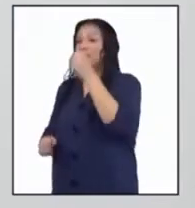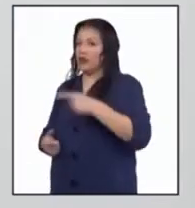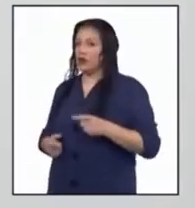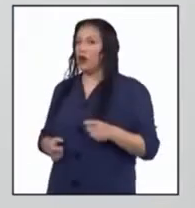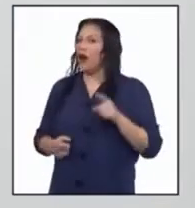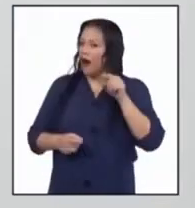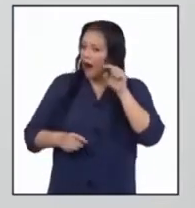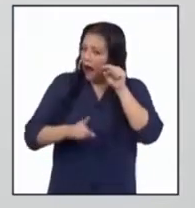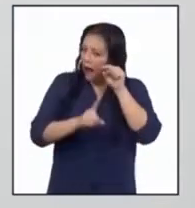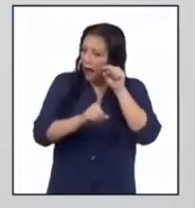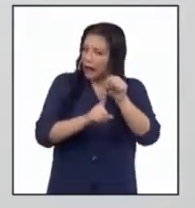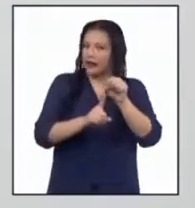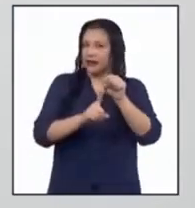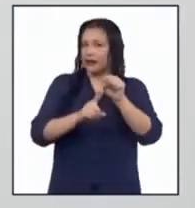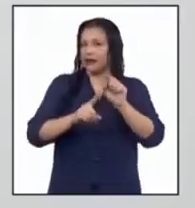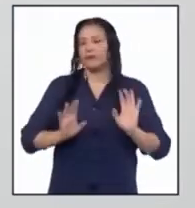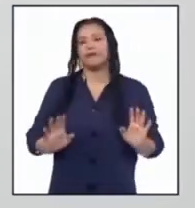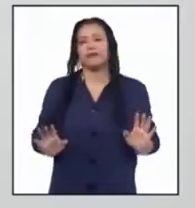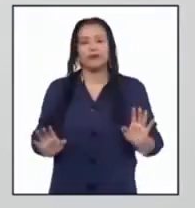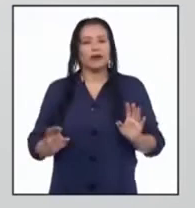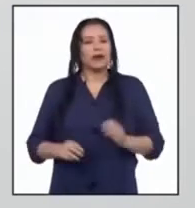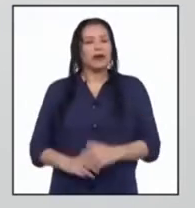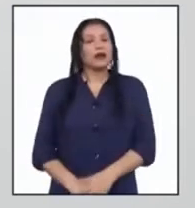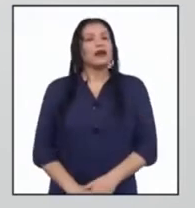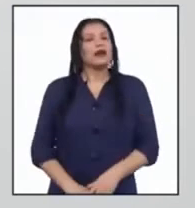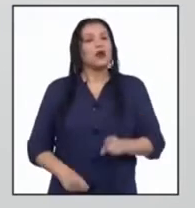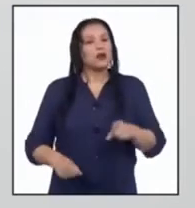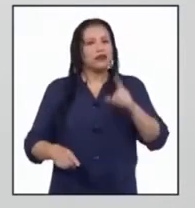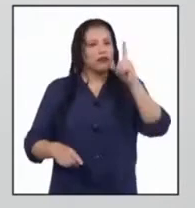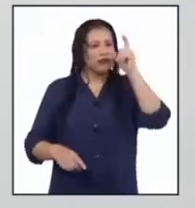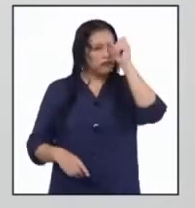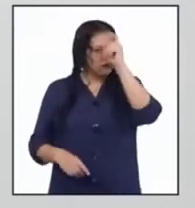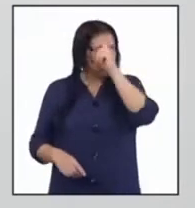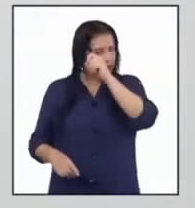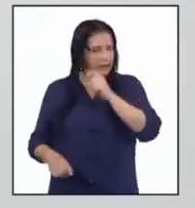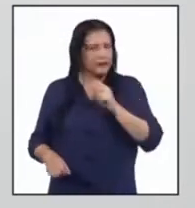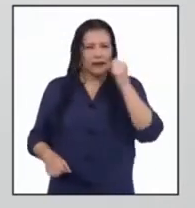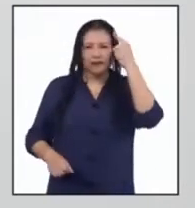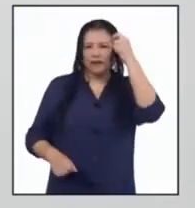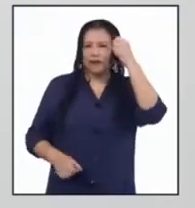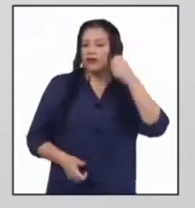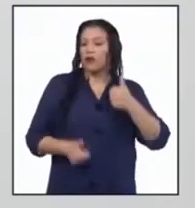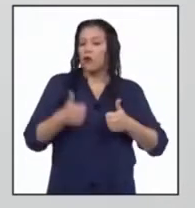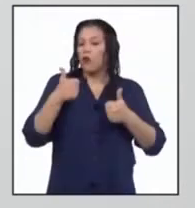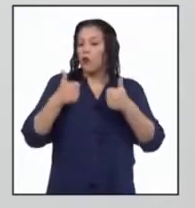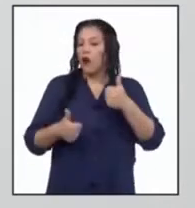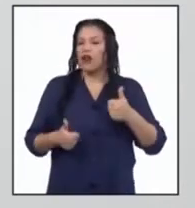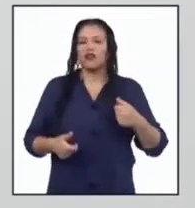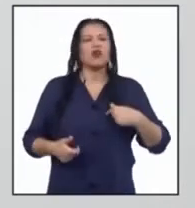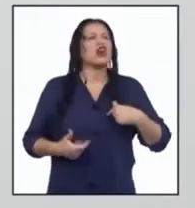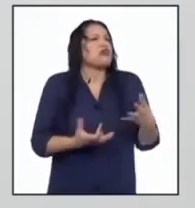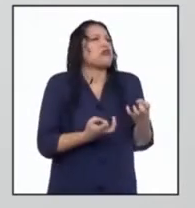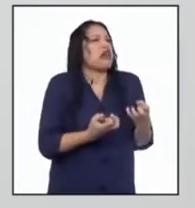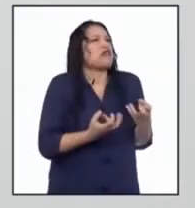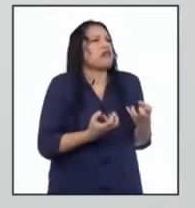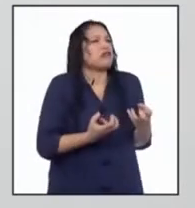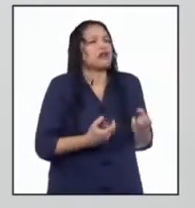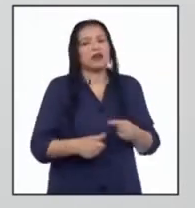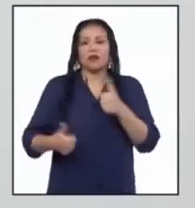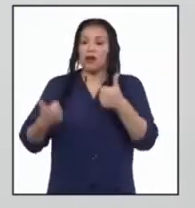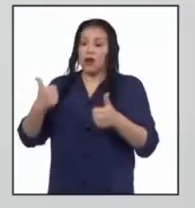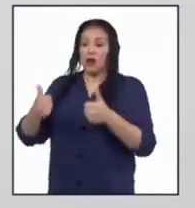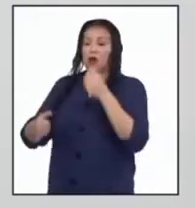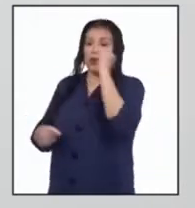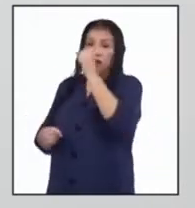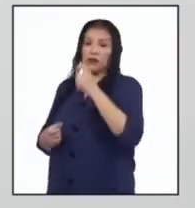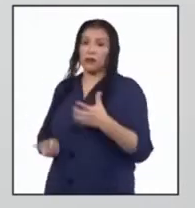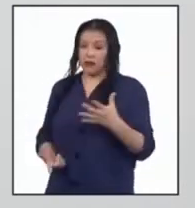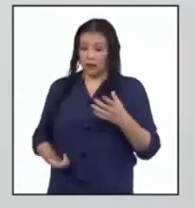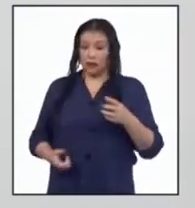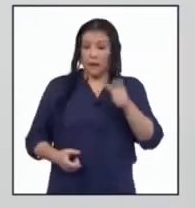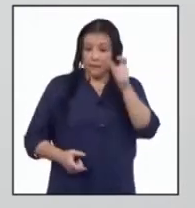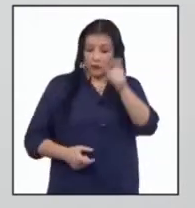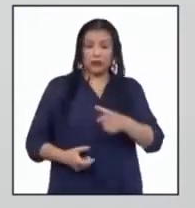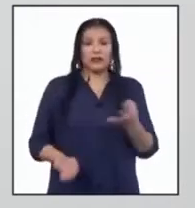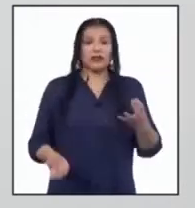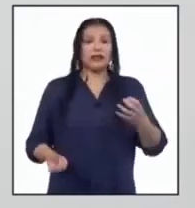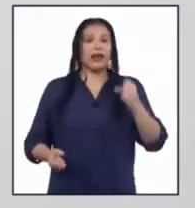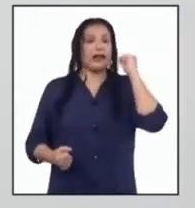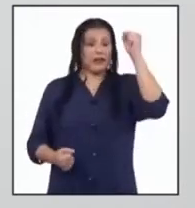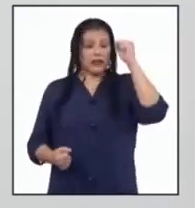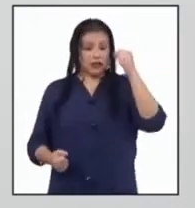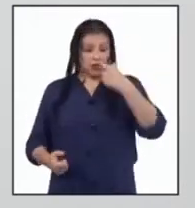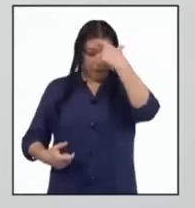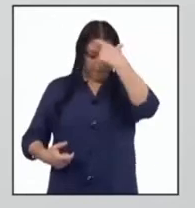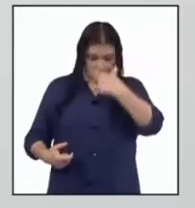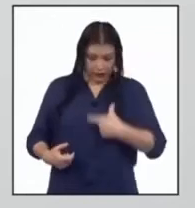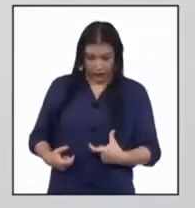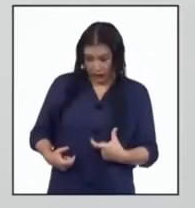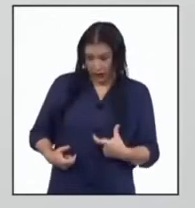Ahí precisamente está lo complejo, porque tú tienes derechos personales, cultivar lo que